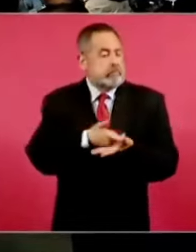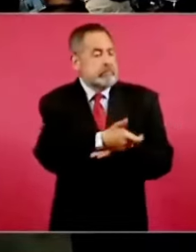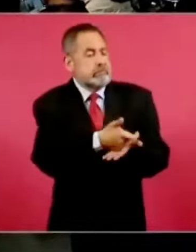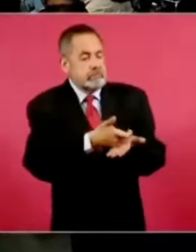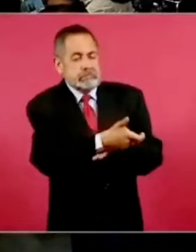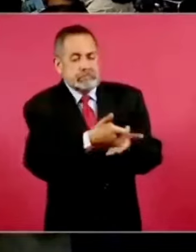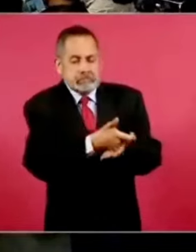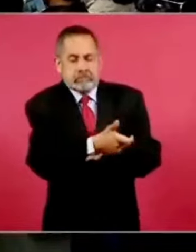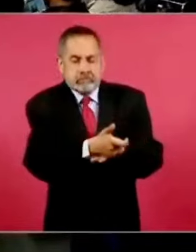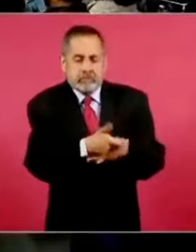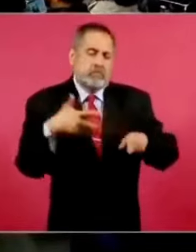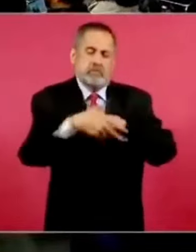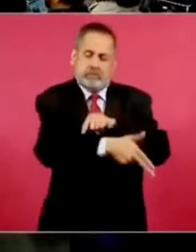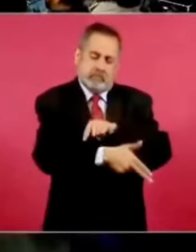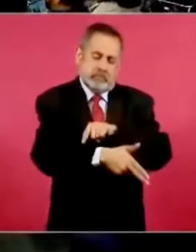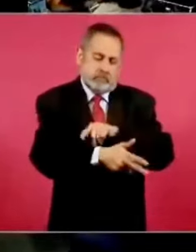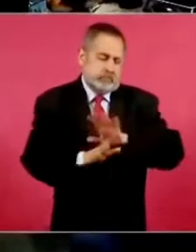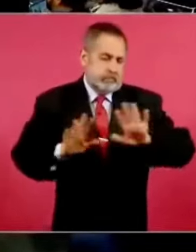sigue ahora